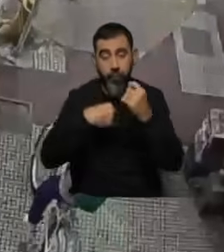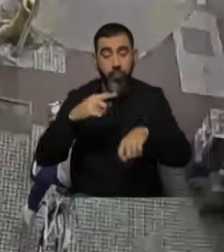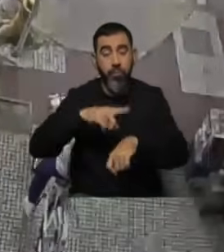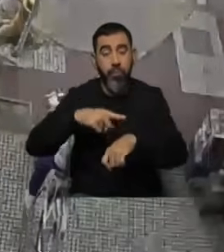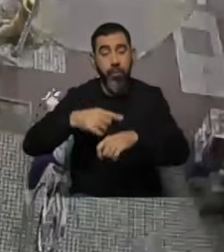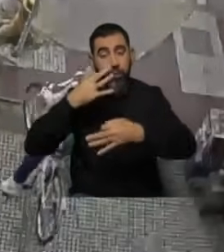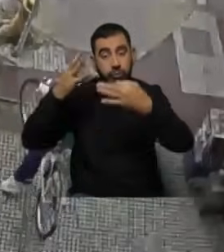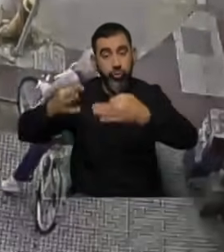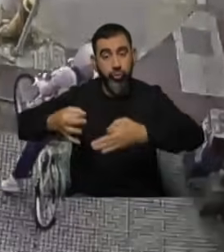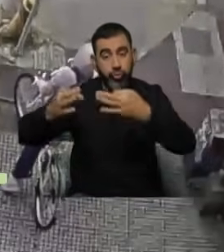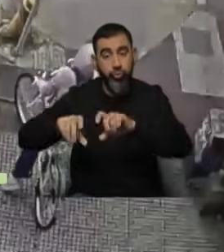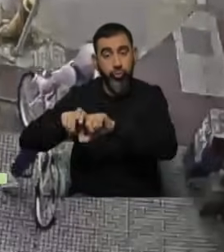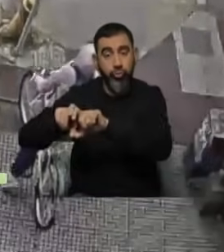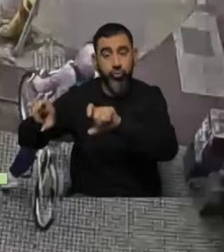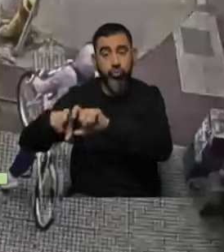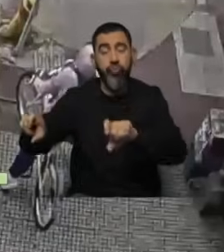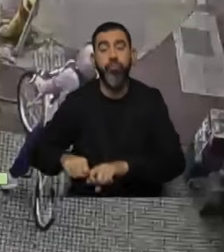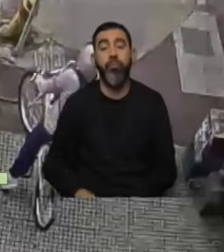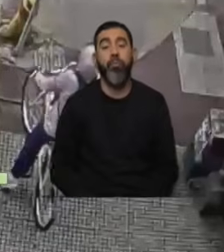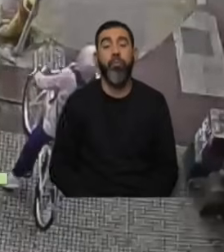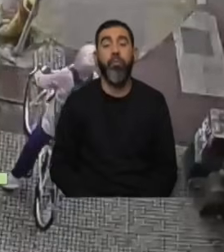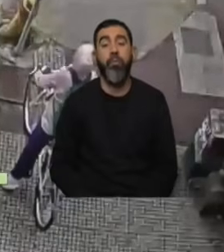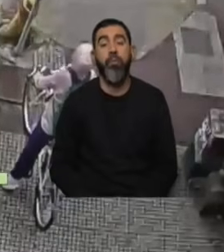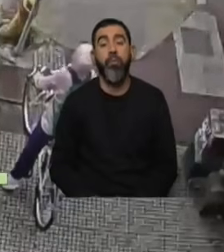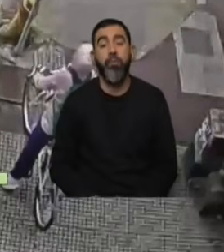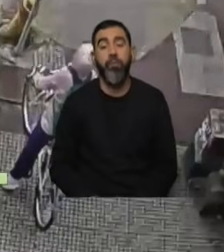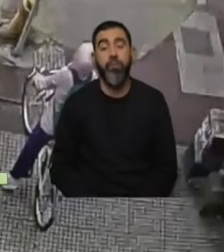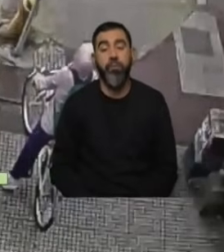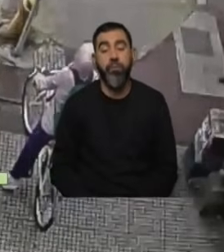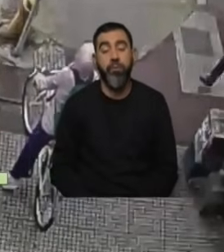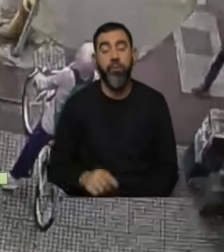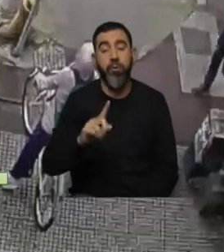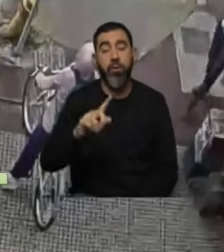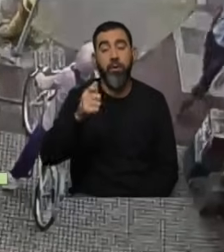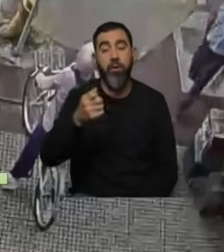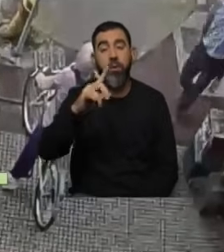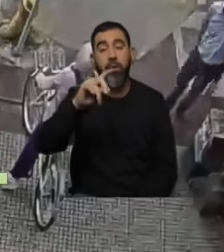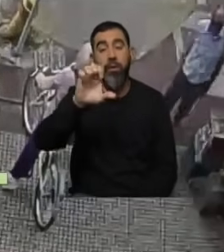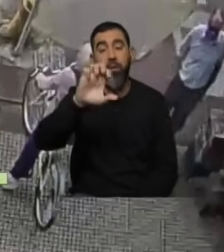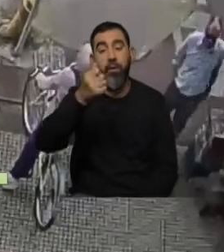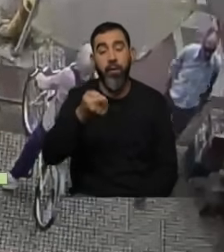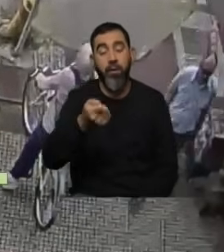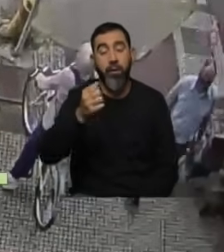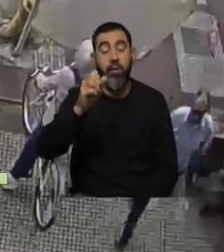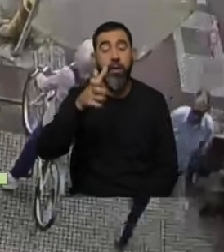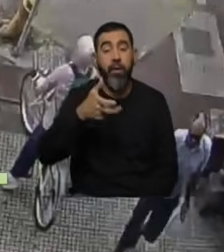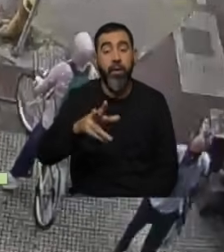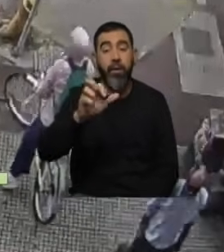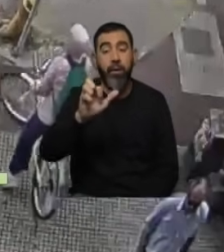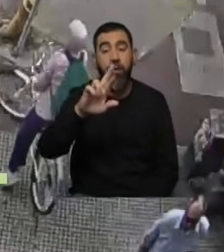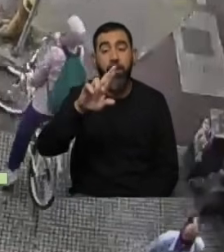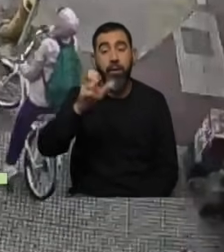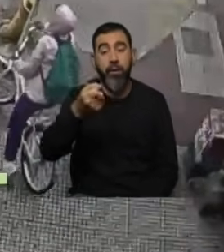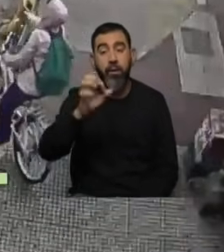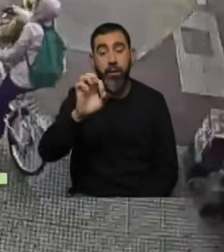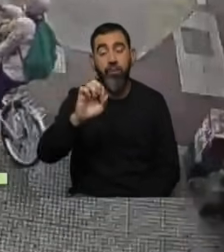@md transporte la información en tiempo real Santiago gadea entre navarra y general laseras cortado hasta el